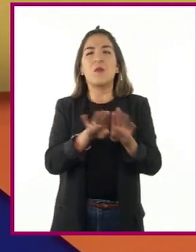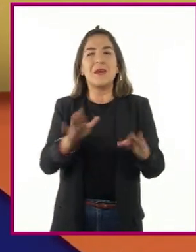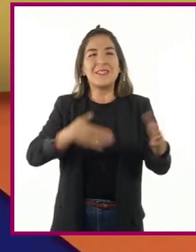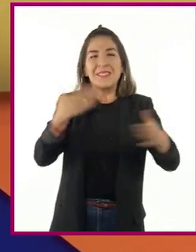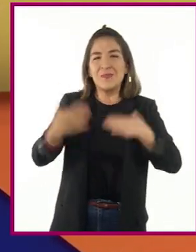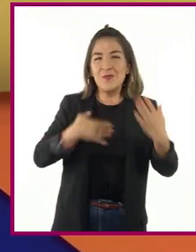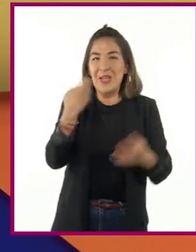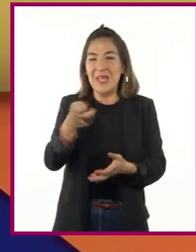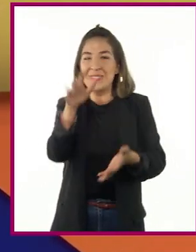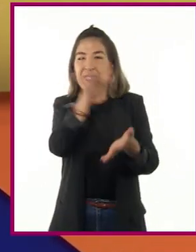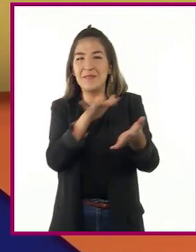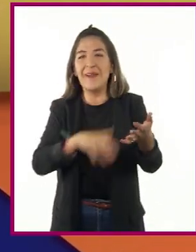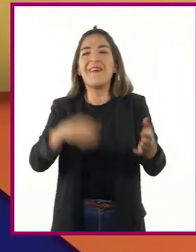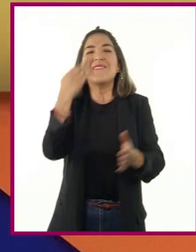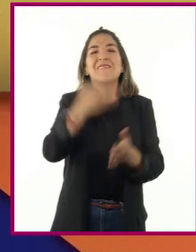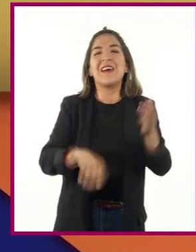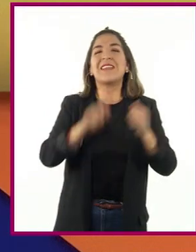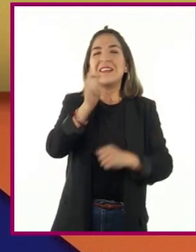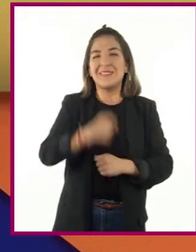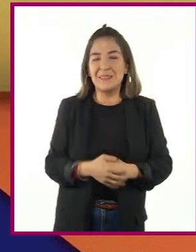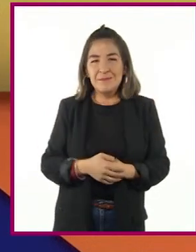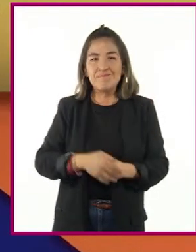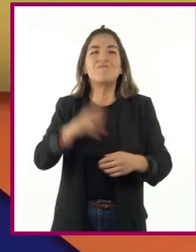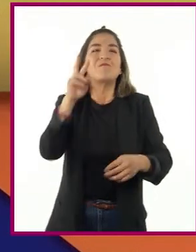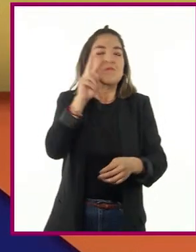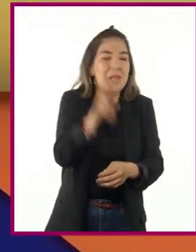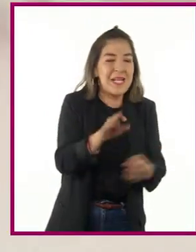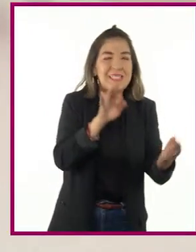lectura solo hace falta acercarse a los libros.